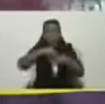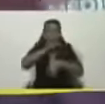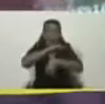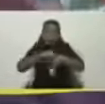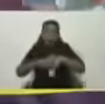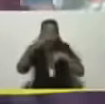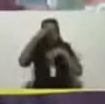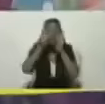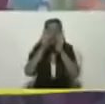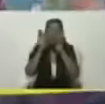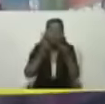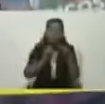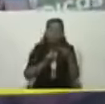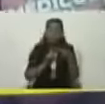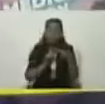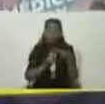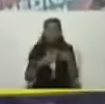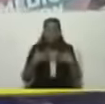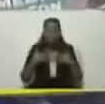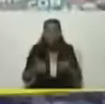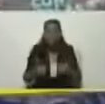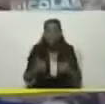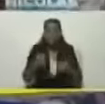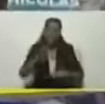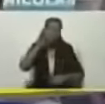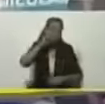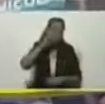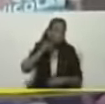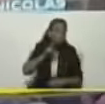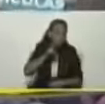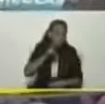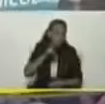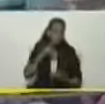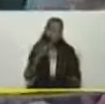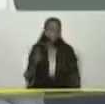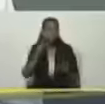la atención a las mujeres embarazadas